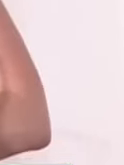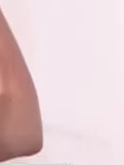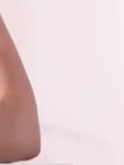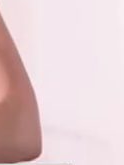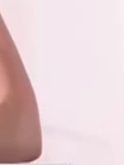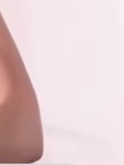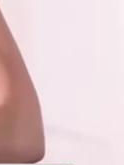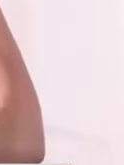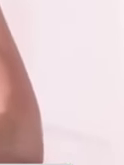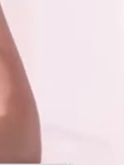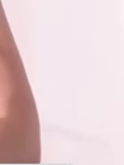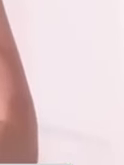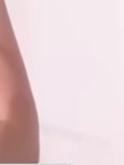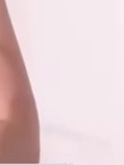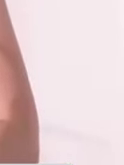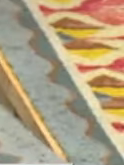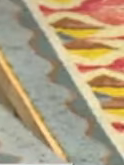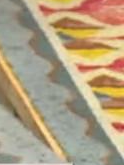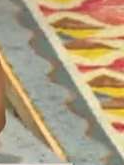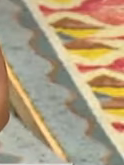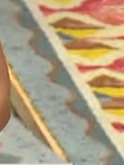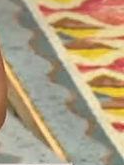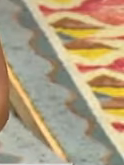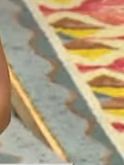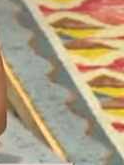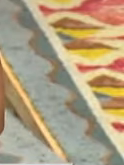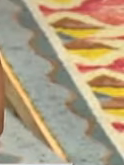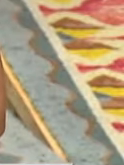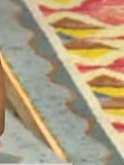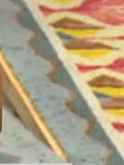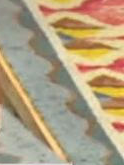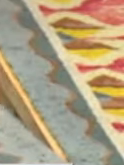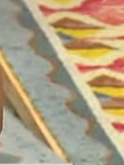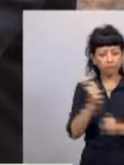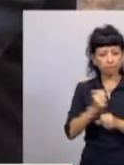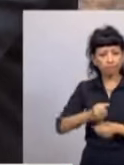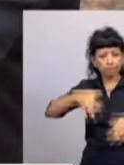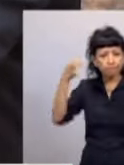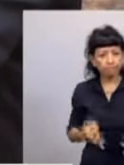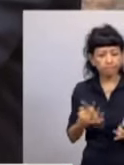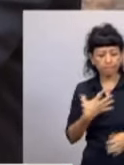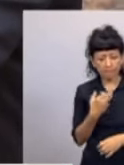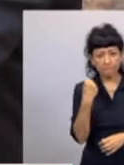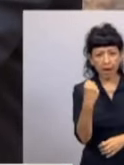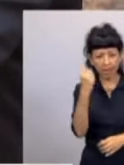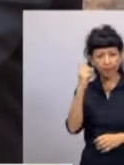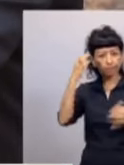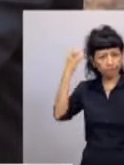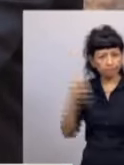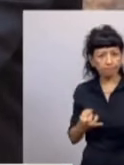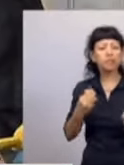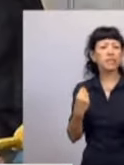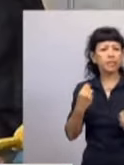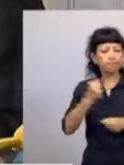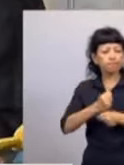poblano que que que hay que no es comunista que precisamente critica el comunismo que es lo que yo intento implantar aquí en España Entonces es